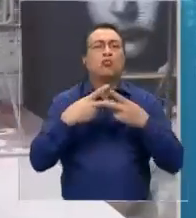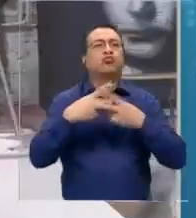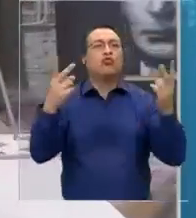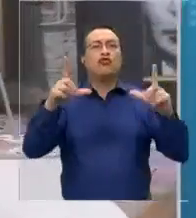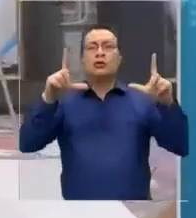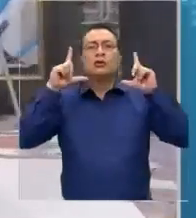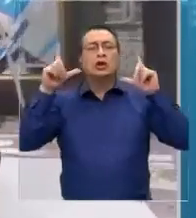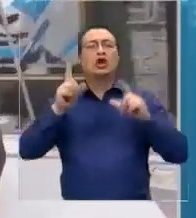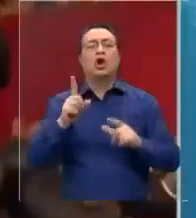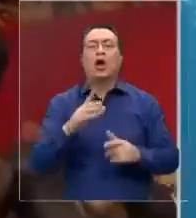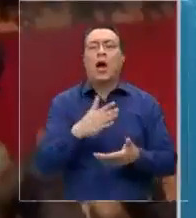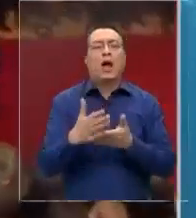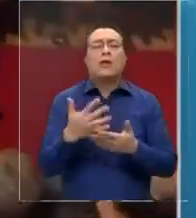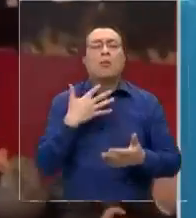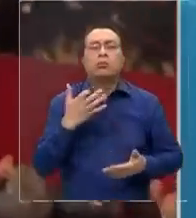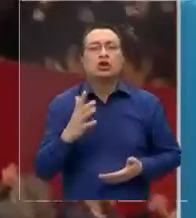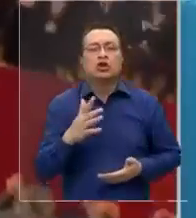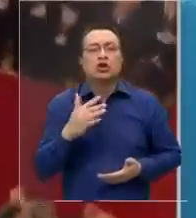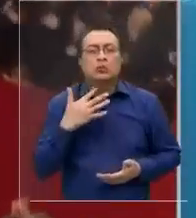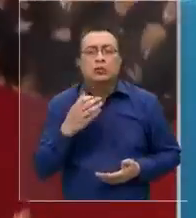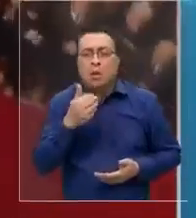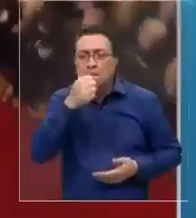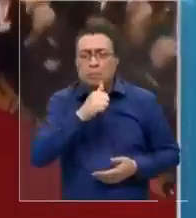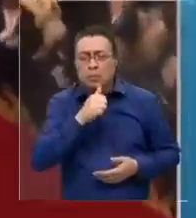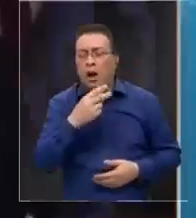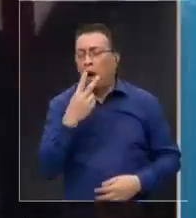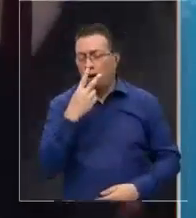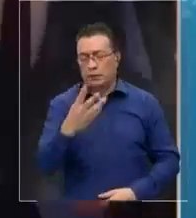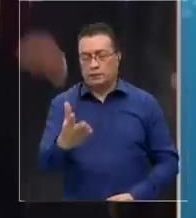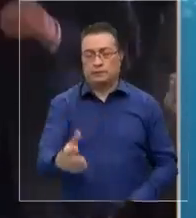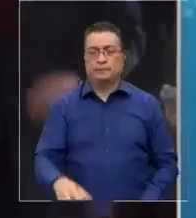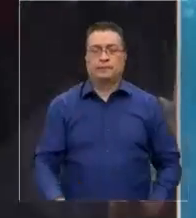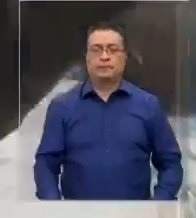públicamente, al menos hasta ahora, durante los últimos días? Esta es la nota.